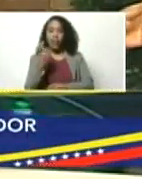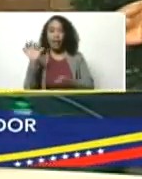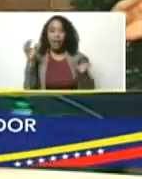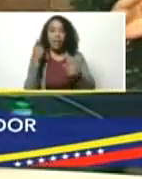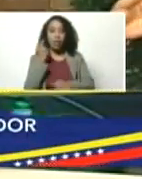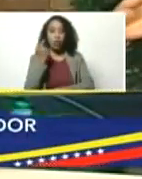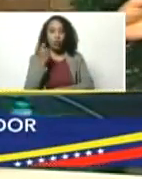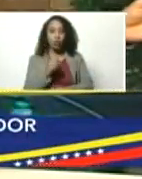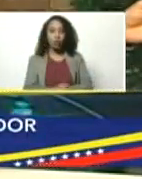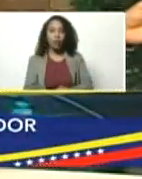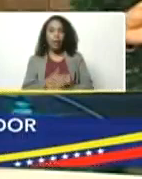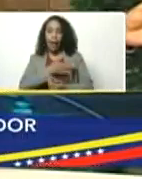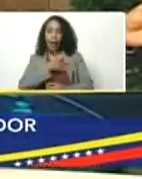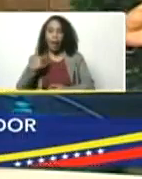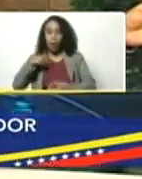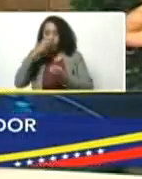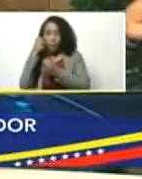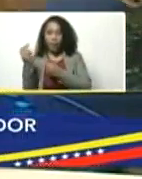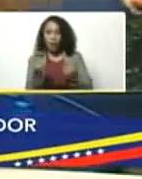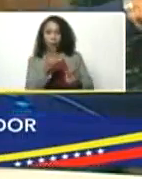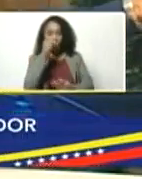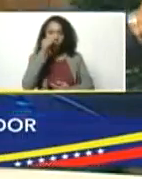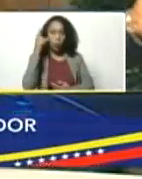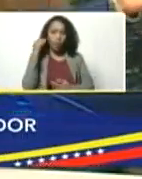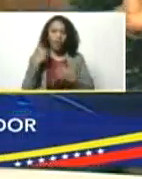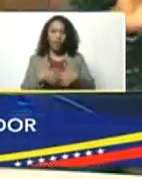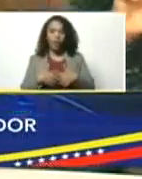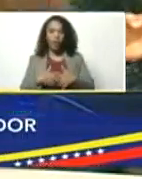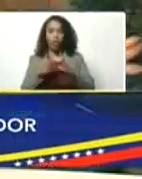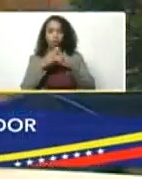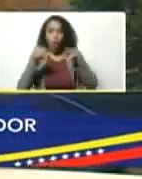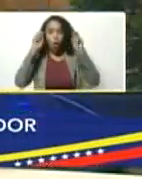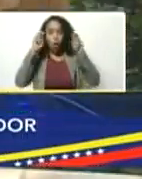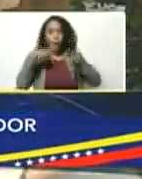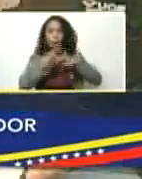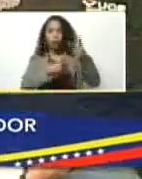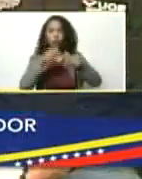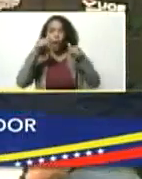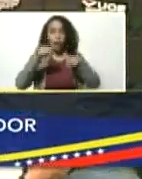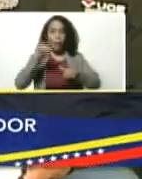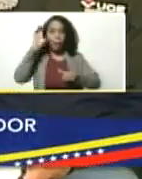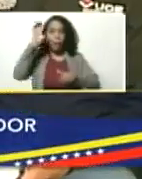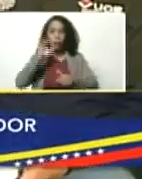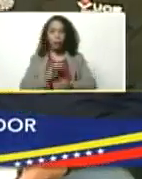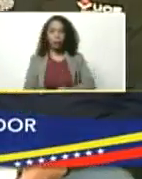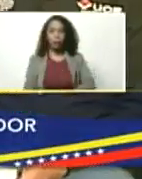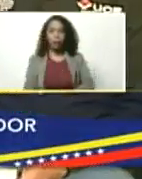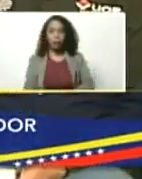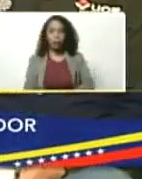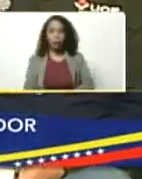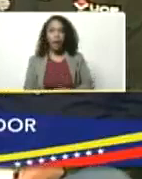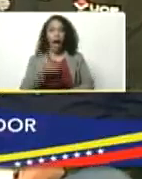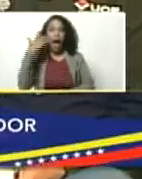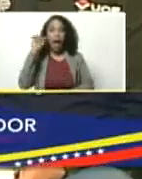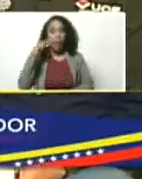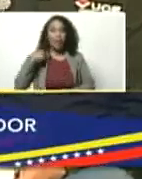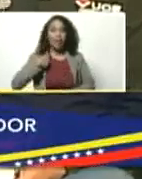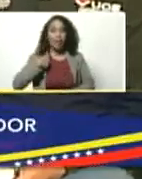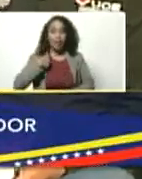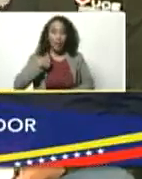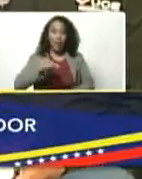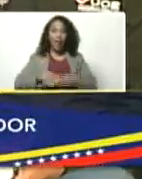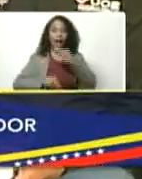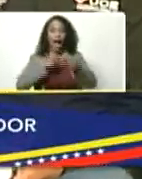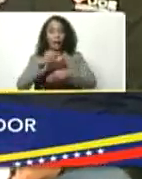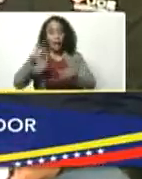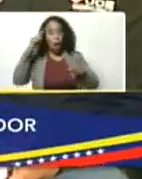queridos invitados, empresarios, empresarias, todos los sectores productivos del país se tienen que plantear un gran